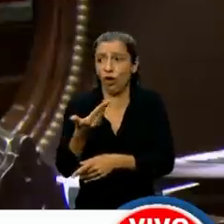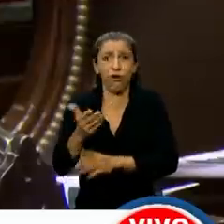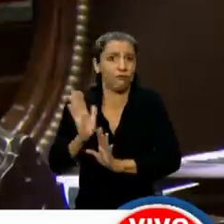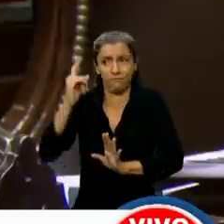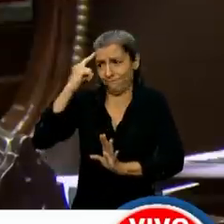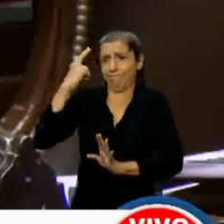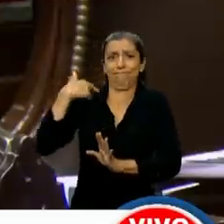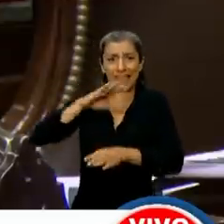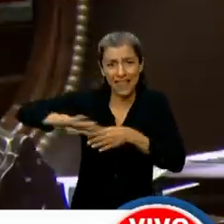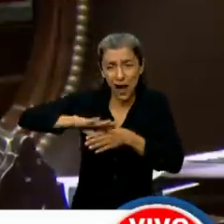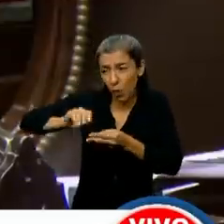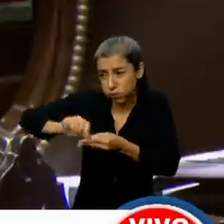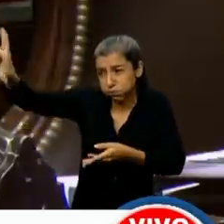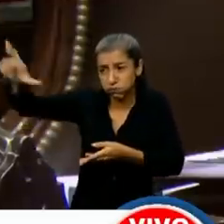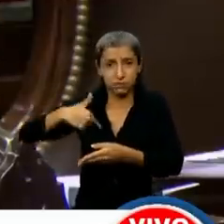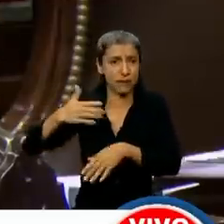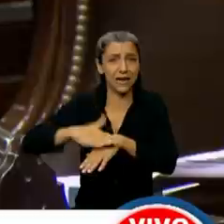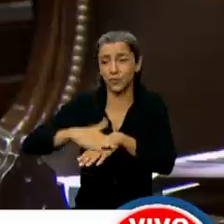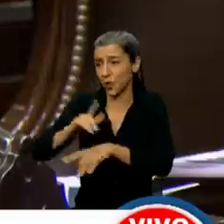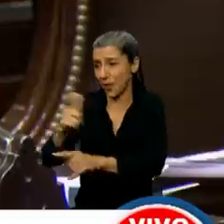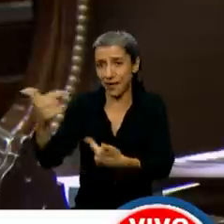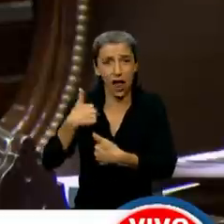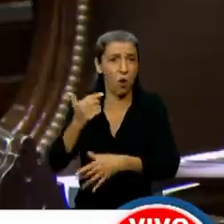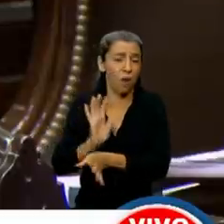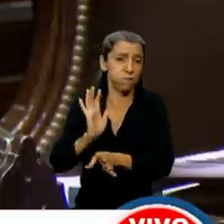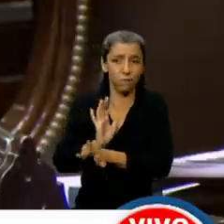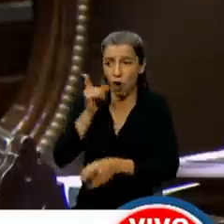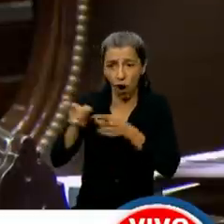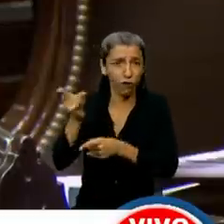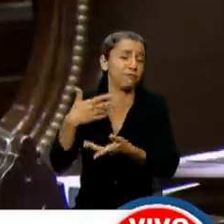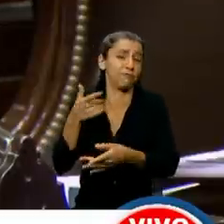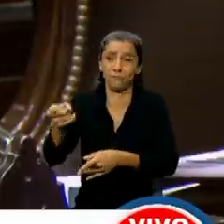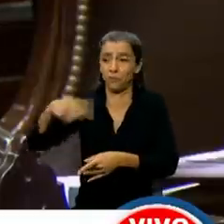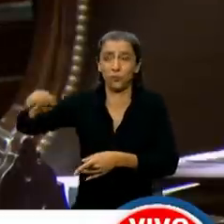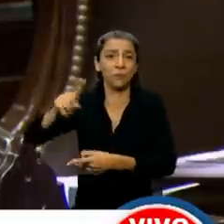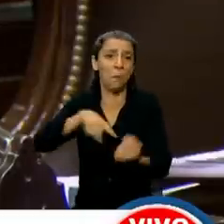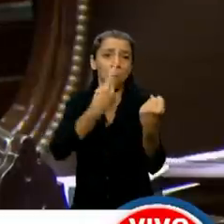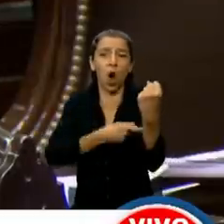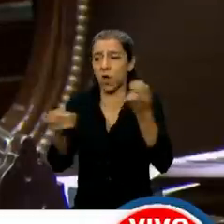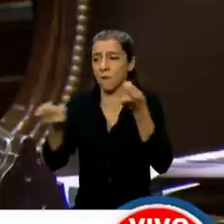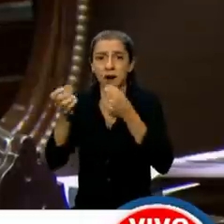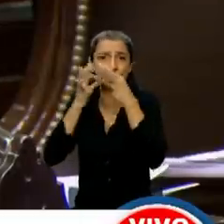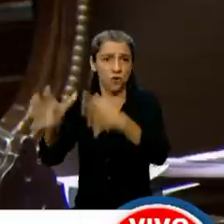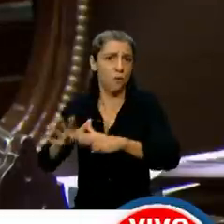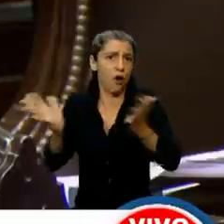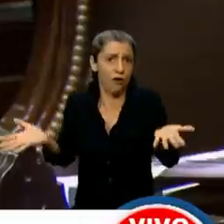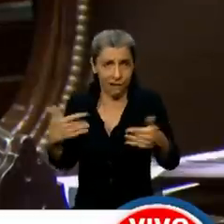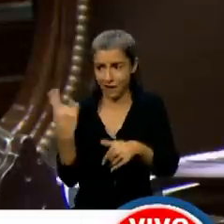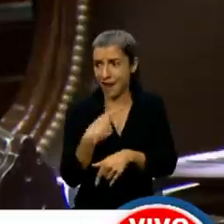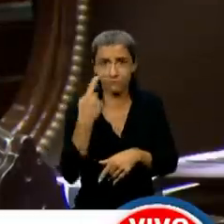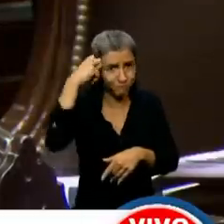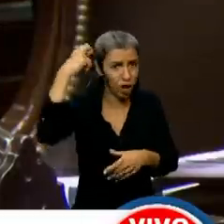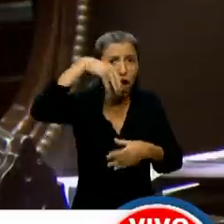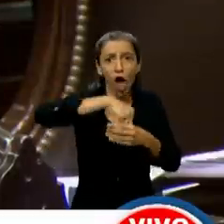irresponsable haciendo atributo y uso y abuso del poder no pasando por el congreso de la nación